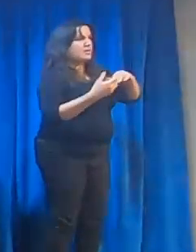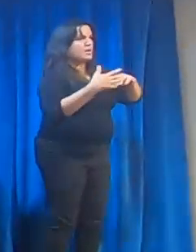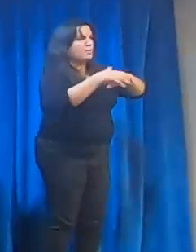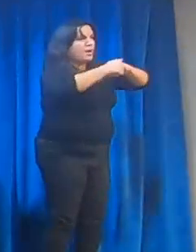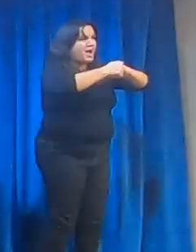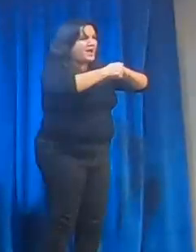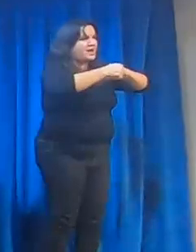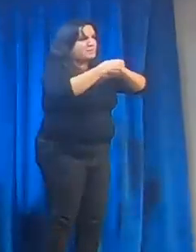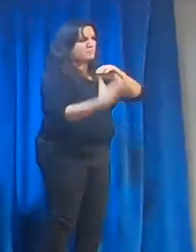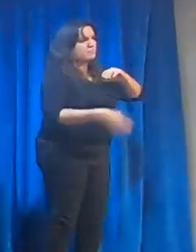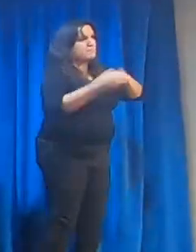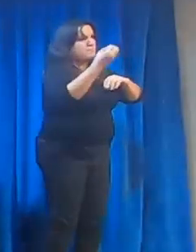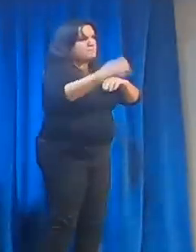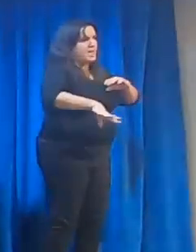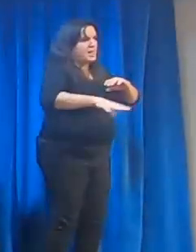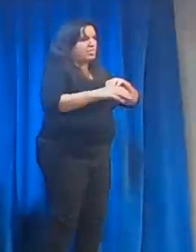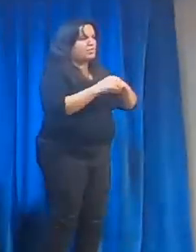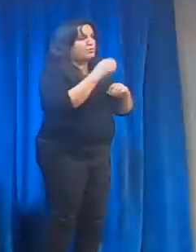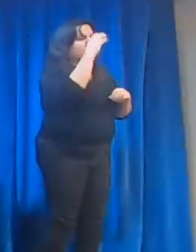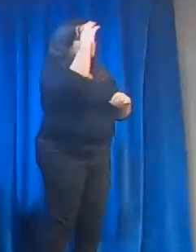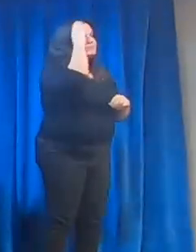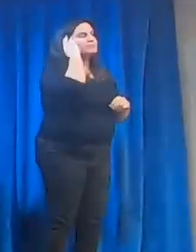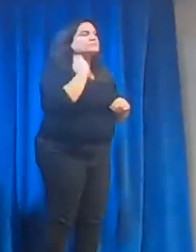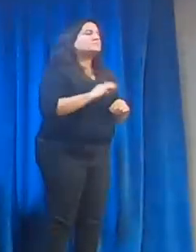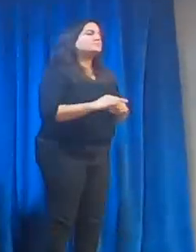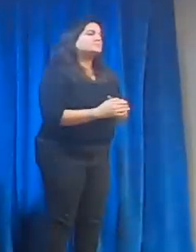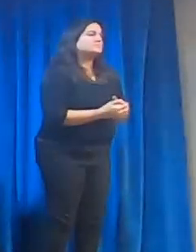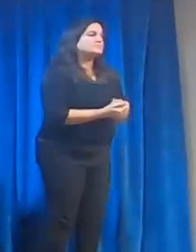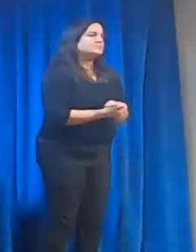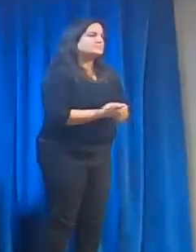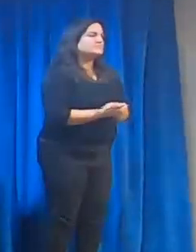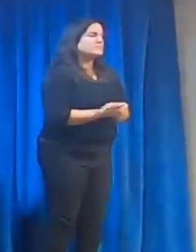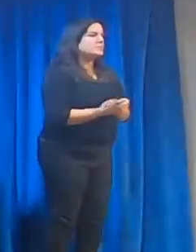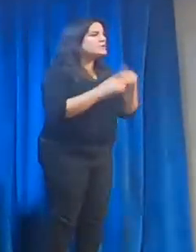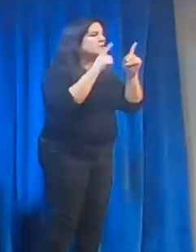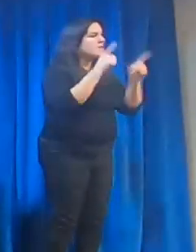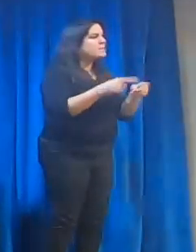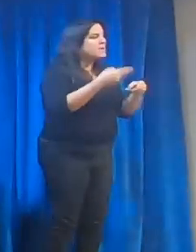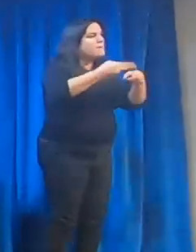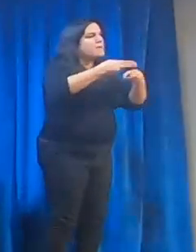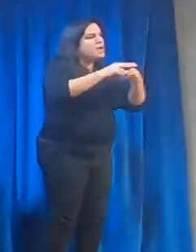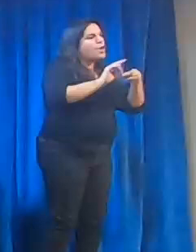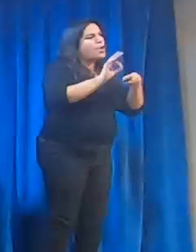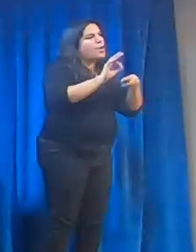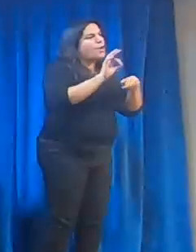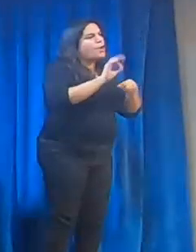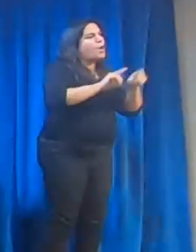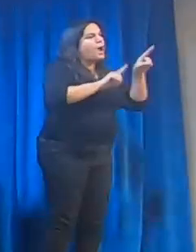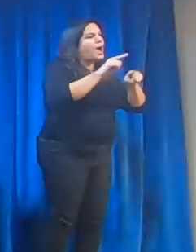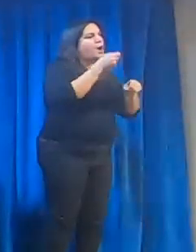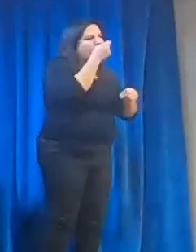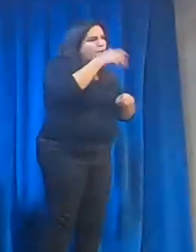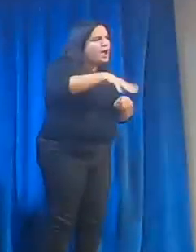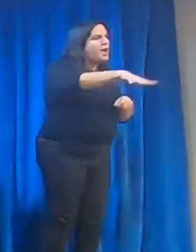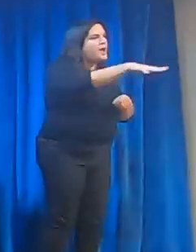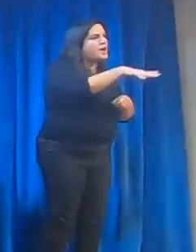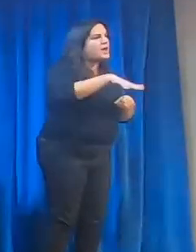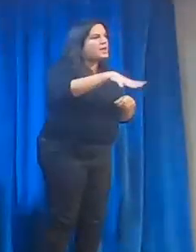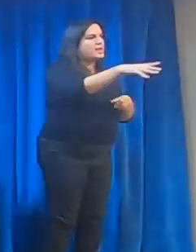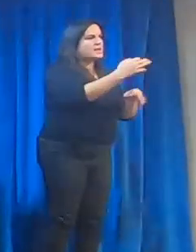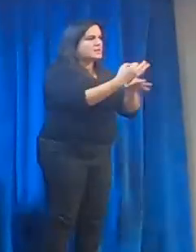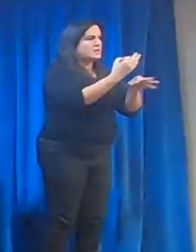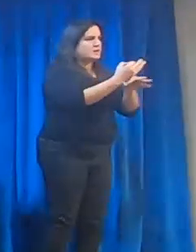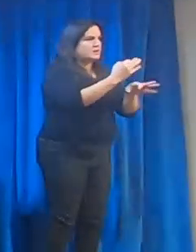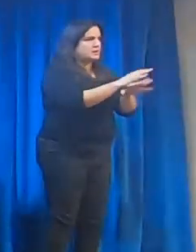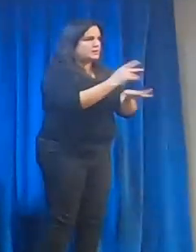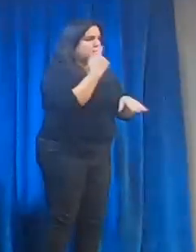agarre con el otro, ¿no? También en la plaza o en algunos jardines de la escuela se encuentra lo maravilloso que es